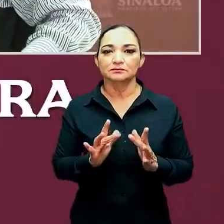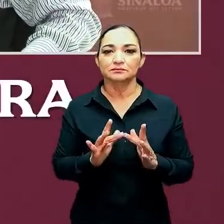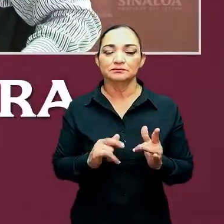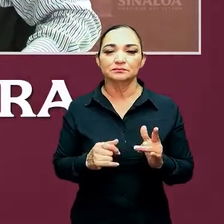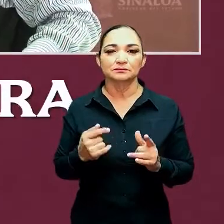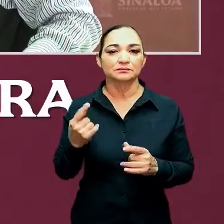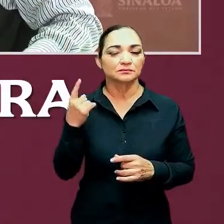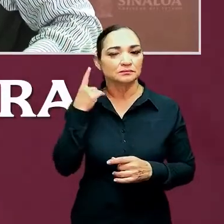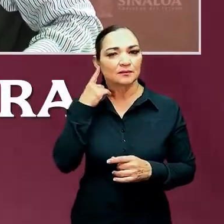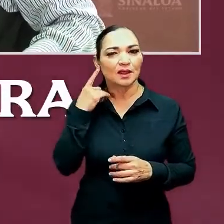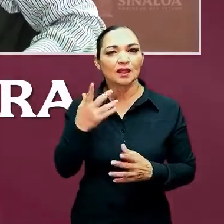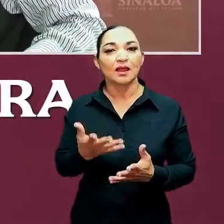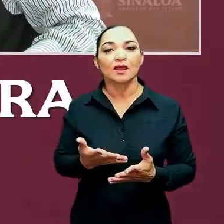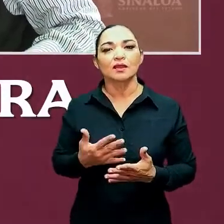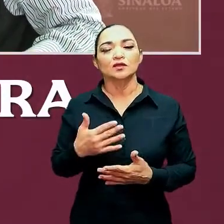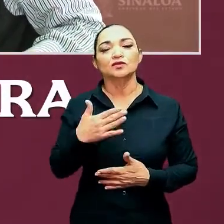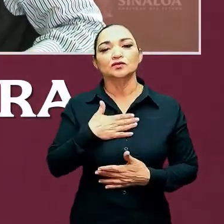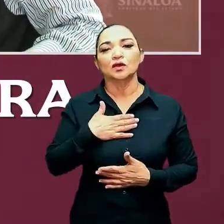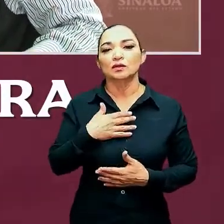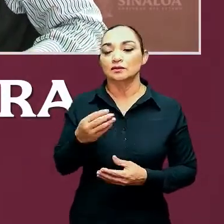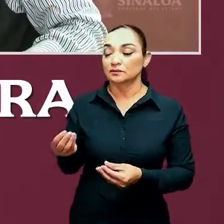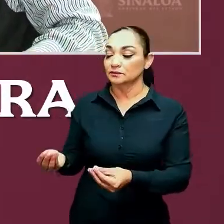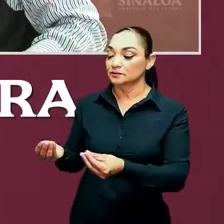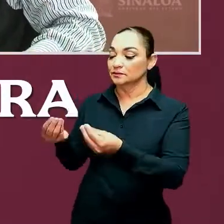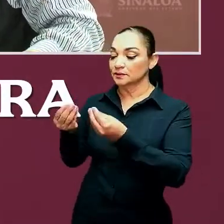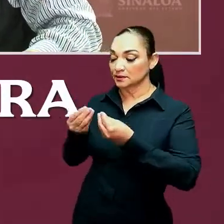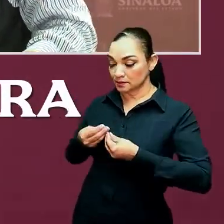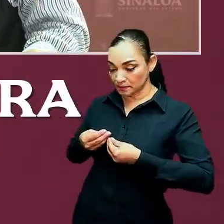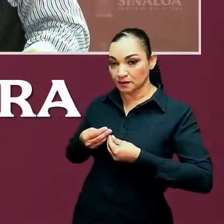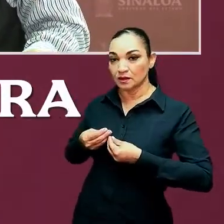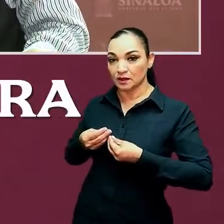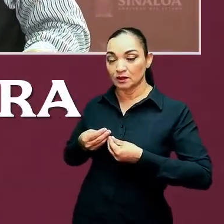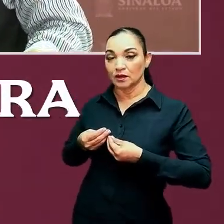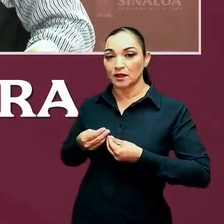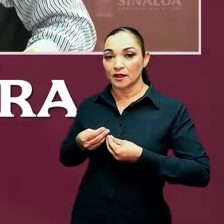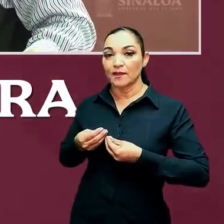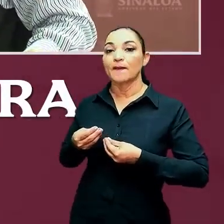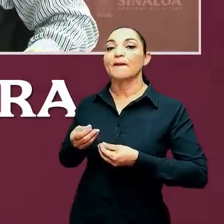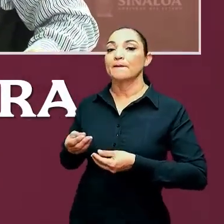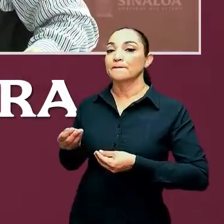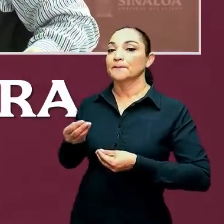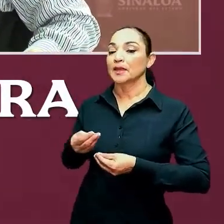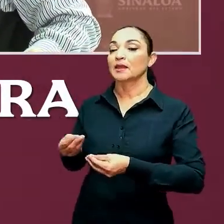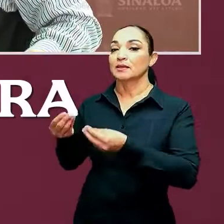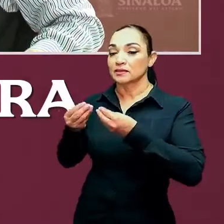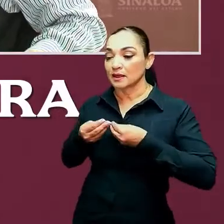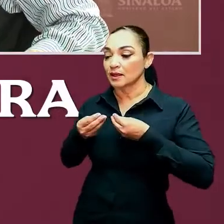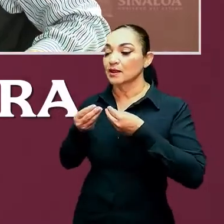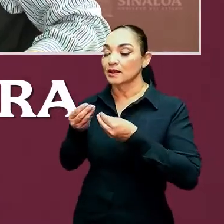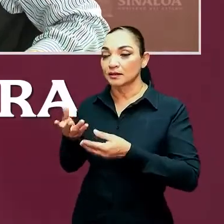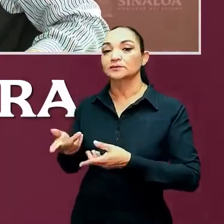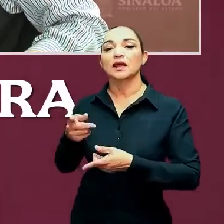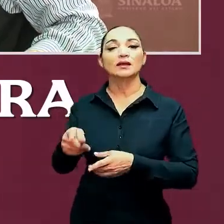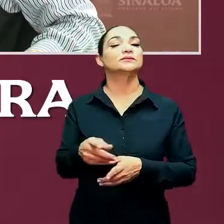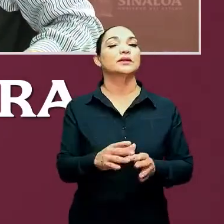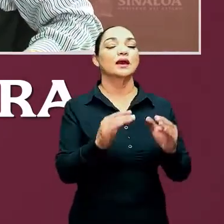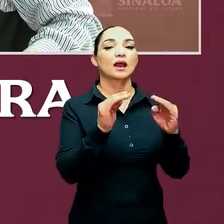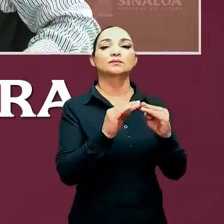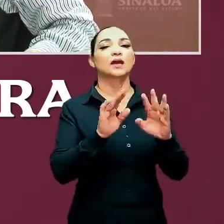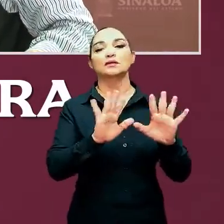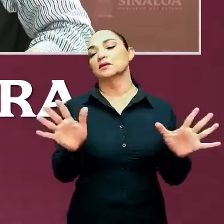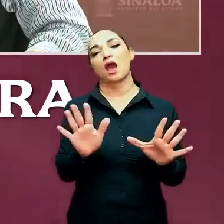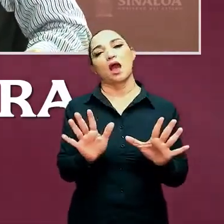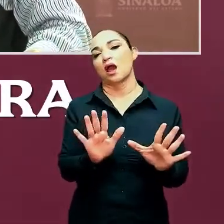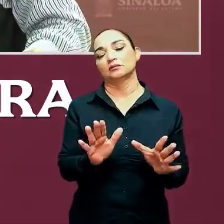Sí, lo que nosotros recibimos en entrega recepción es que esa casa dejó de ser propiedad del